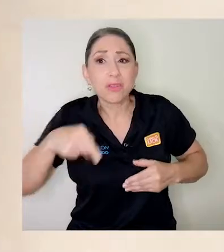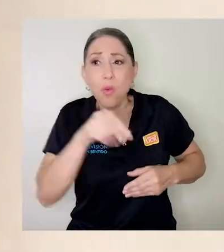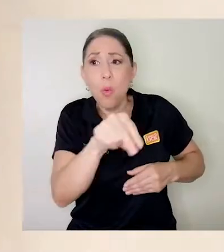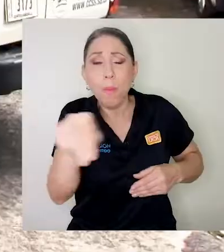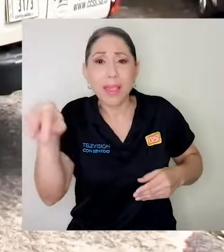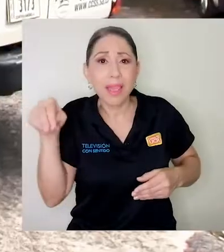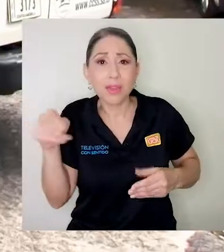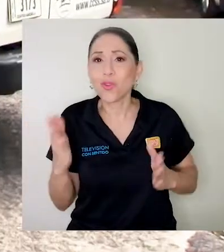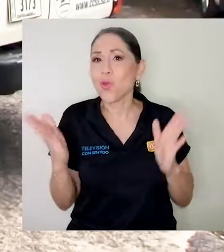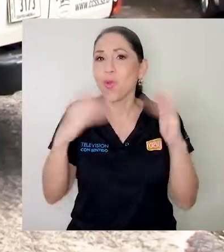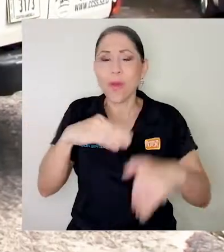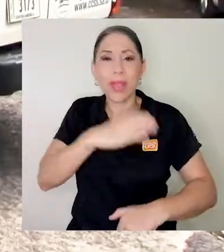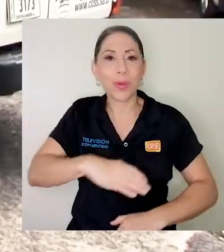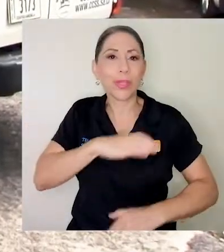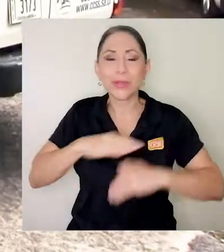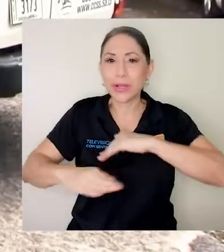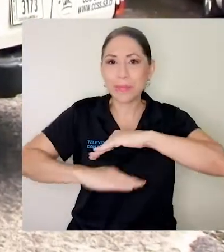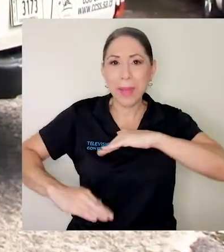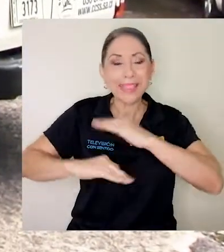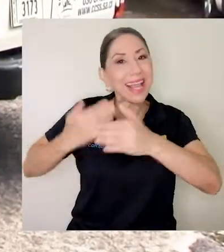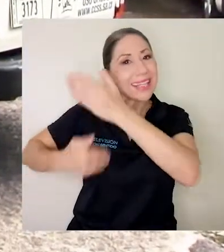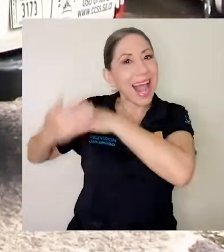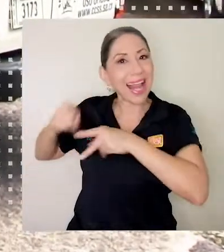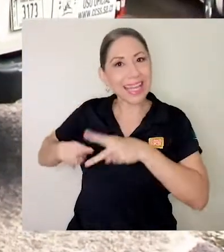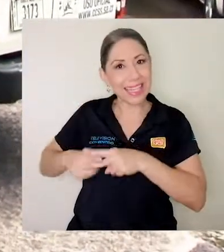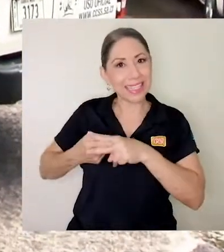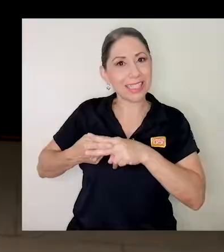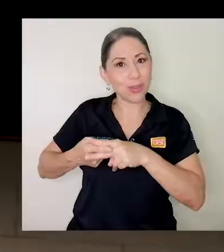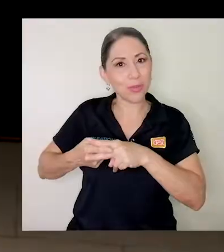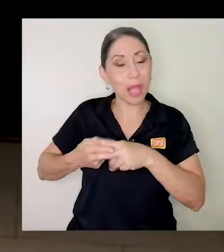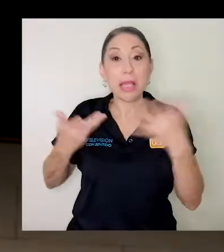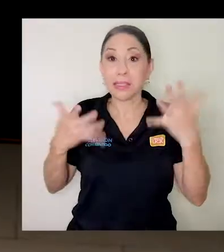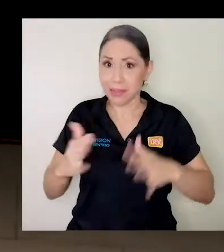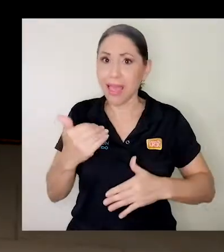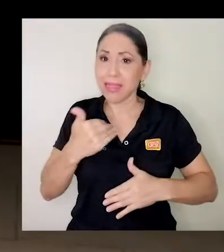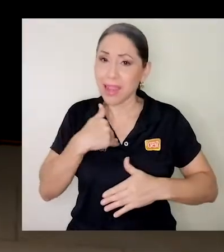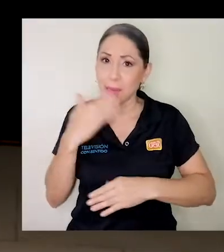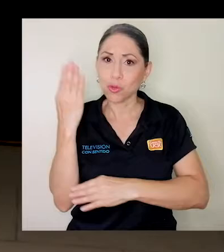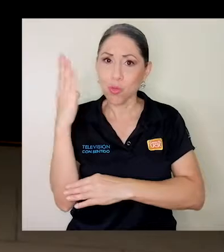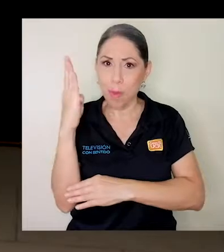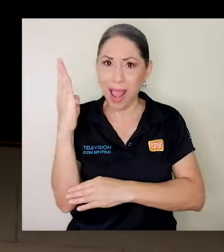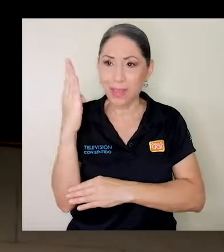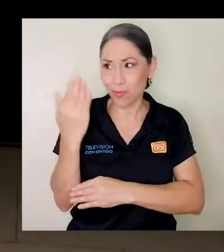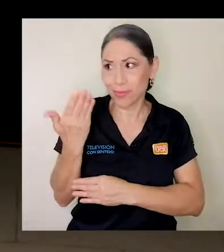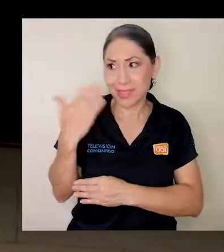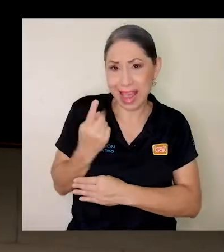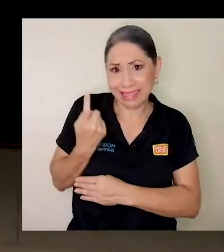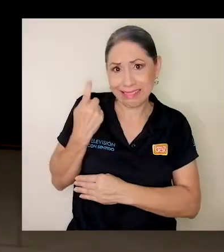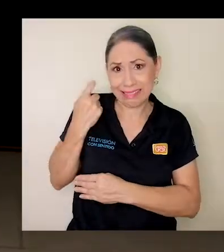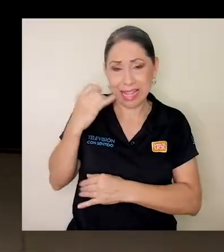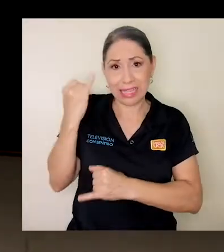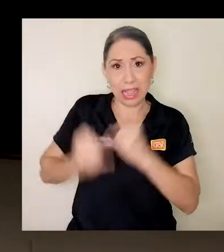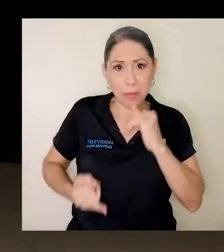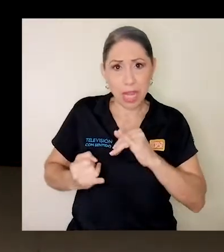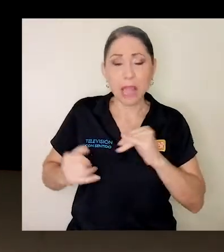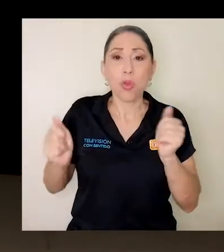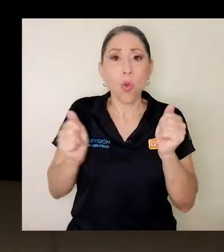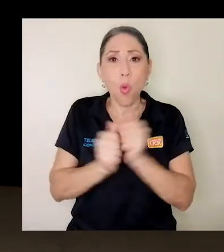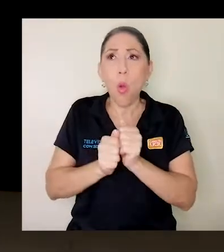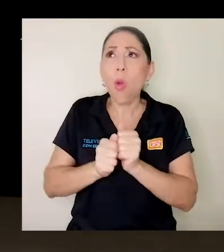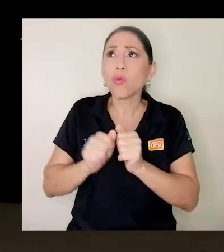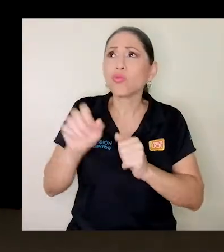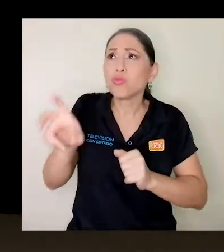ahí. Entonces no habían las condiciones básicas al inicio. Y hoy día tenemos un baño que recientemente está siendo